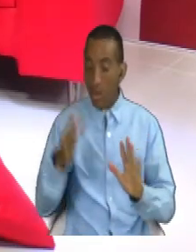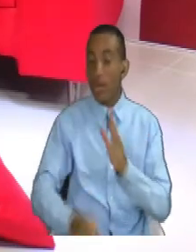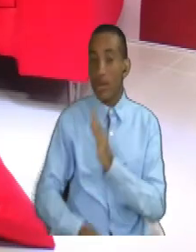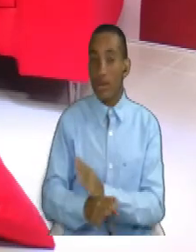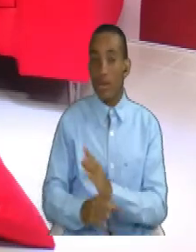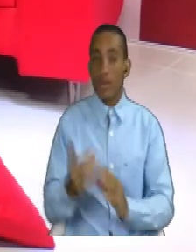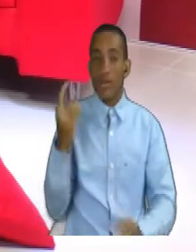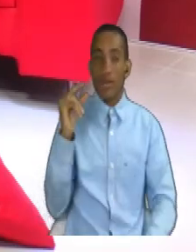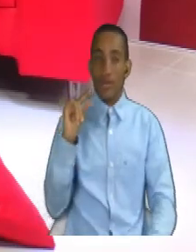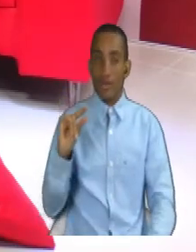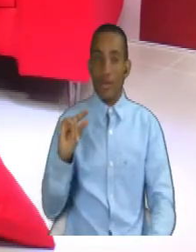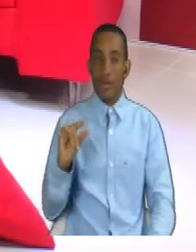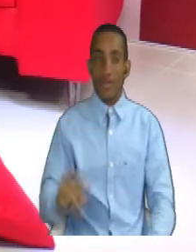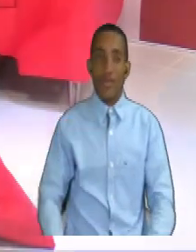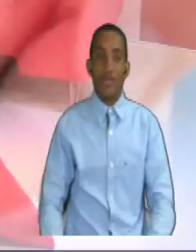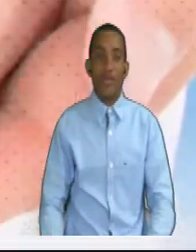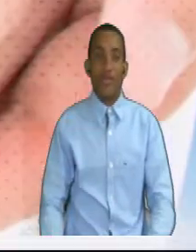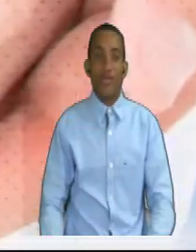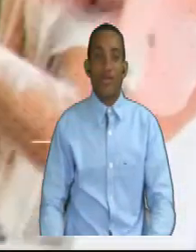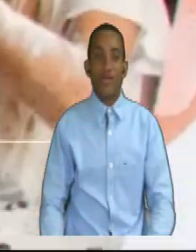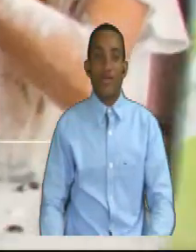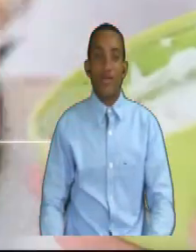poquito. Falta poquito, muy bien.